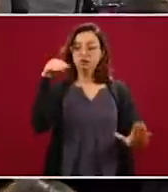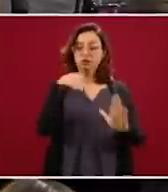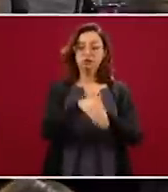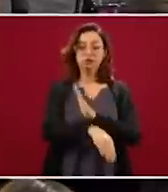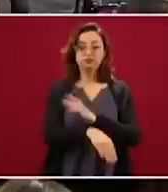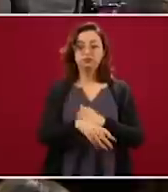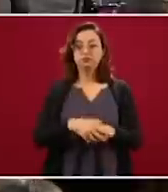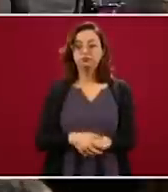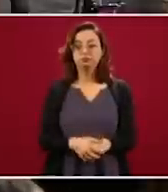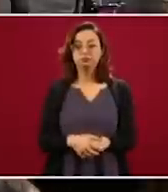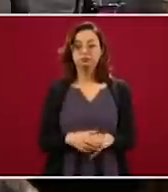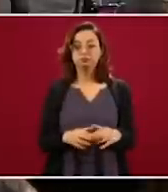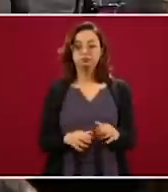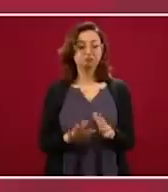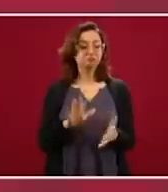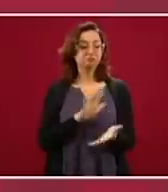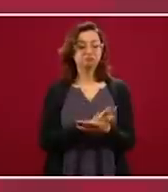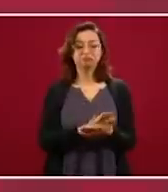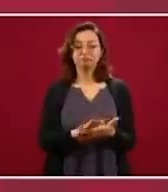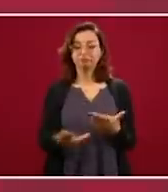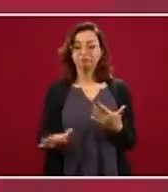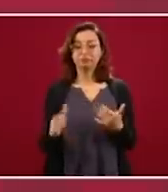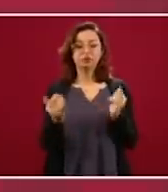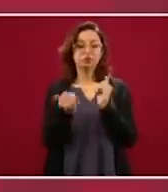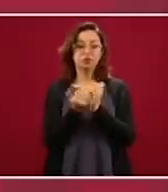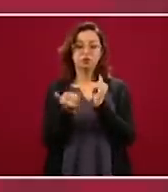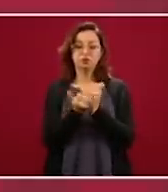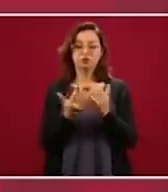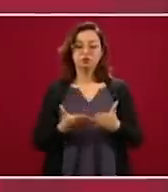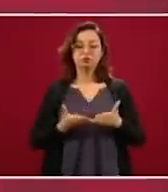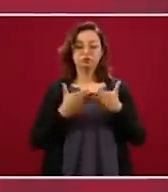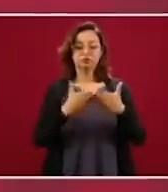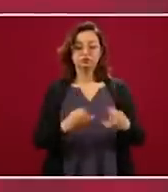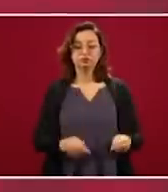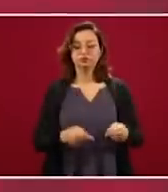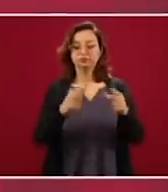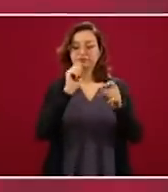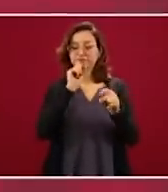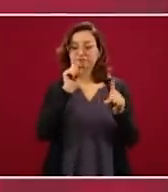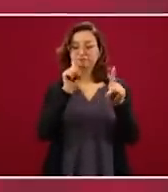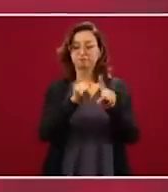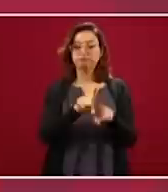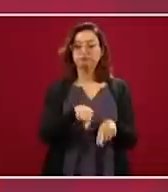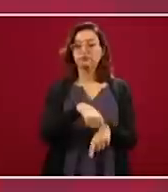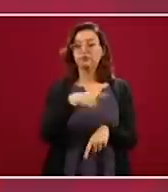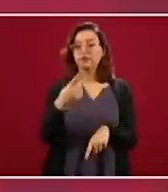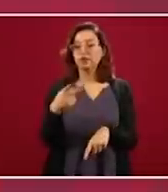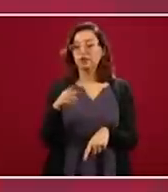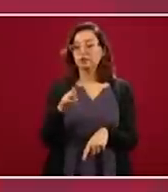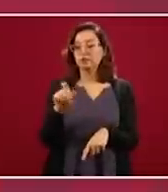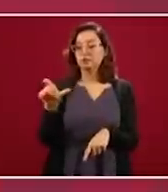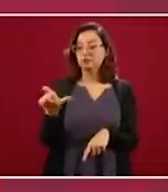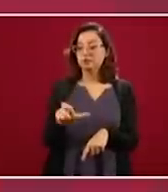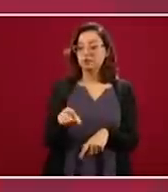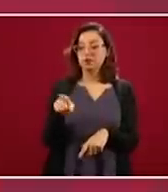dejaron convertida en chatarra. La Marina Mercante lo mismo, sí. Pemex tenía